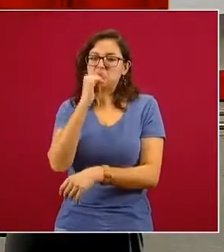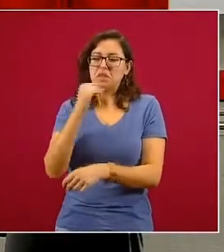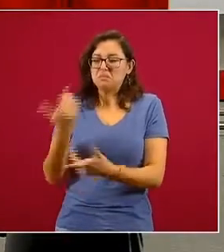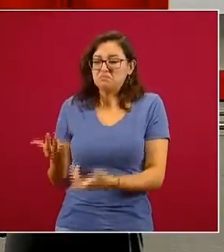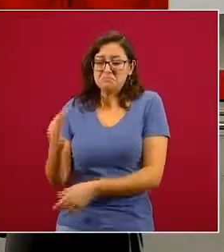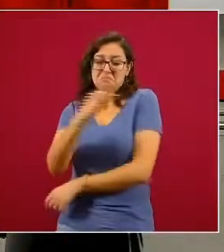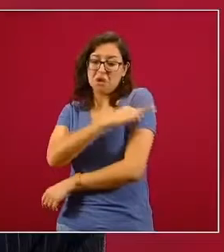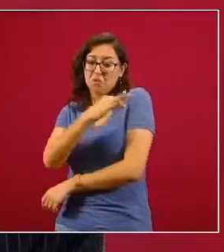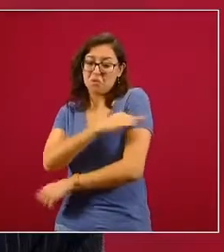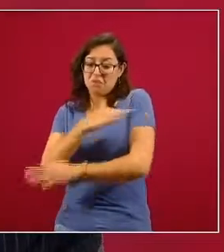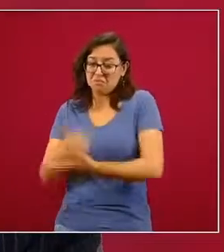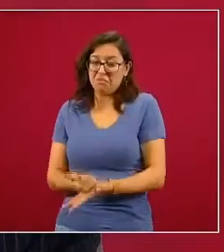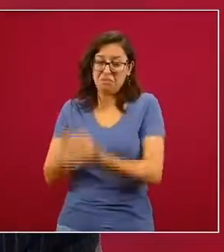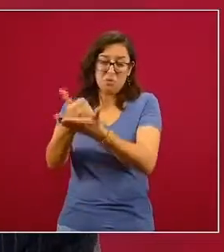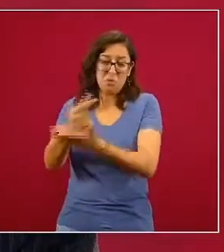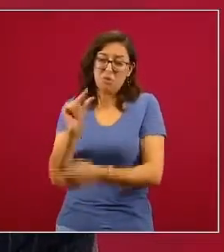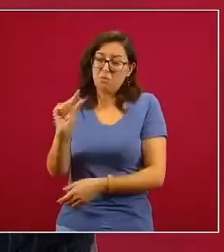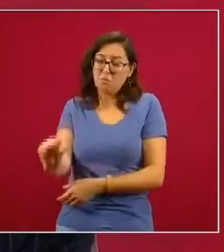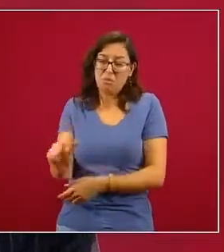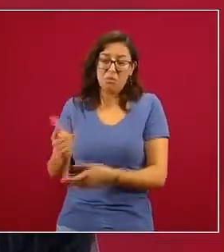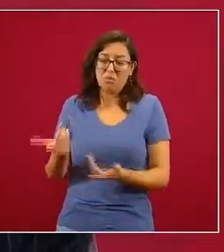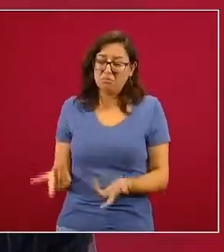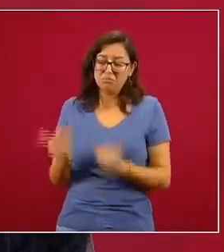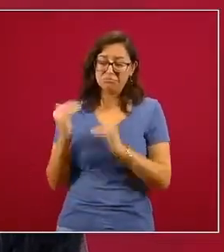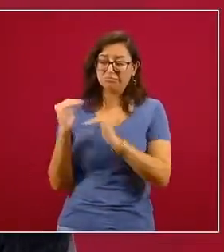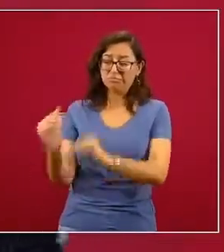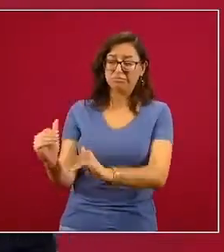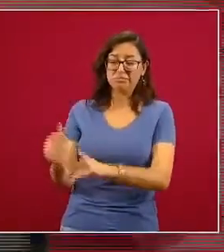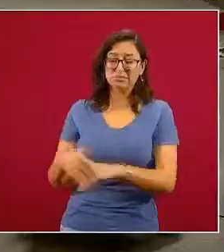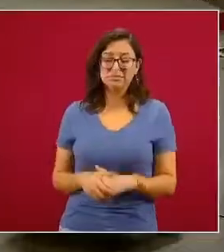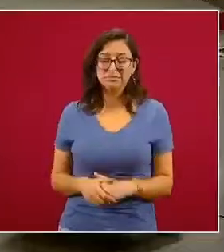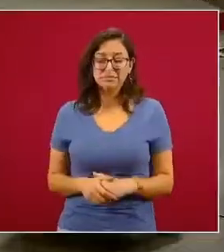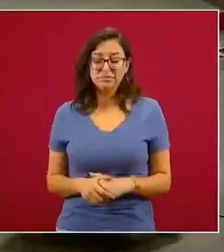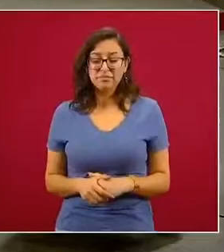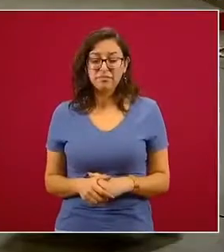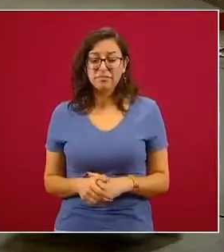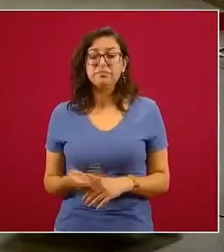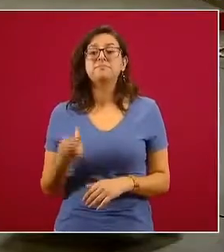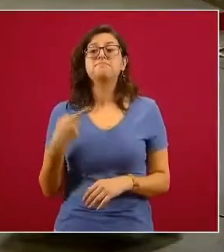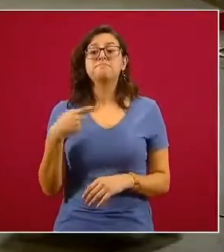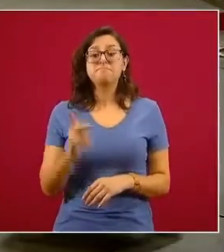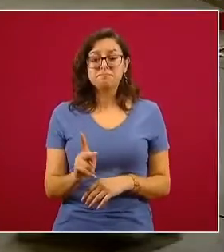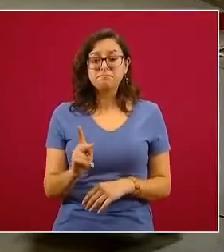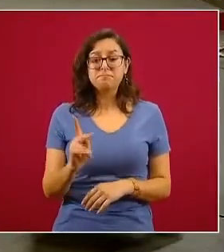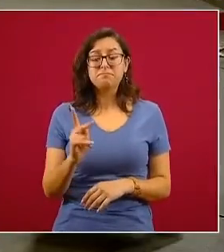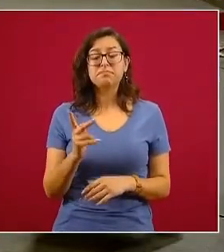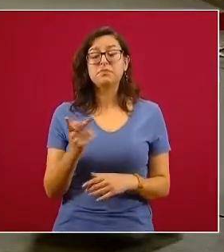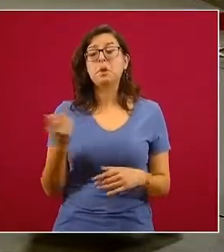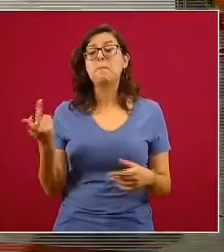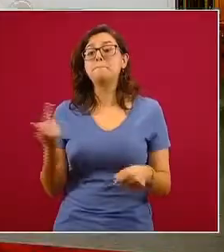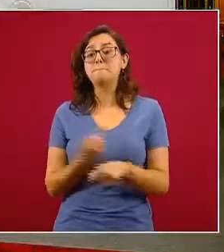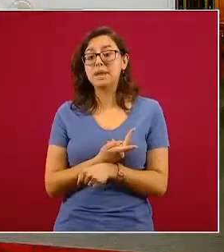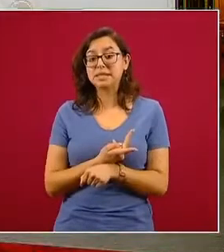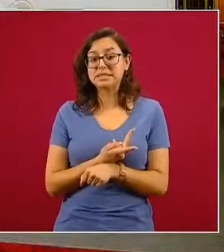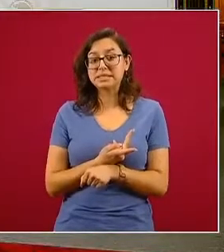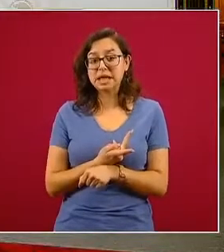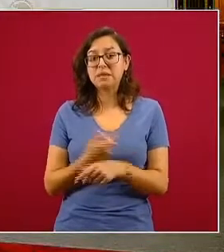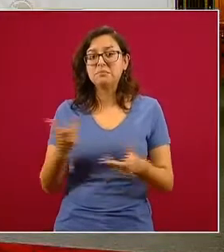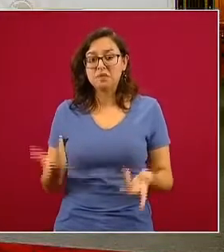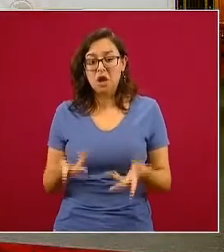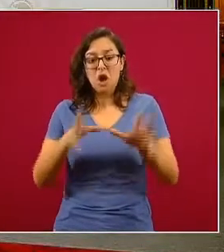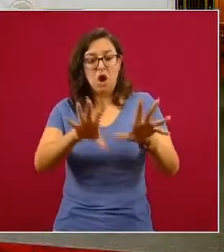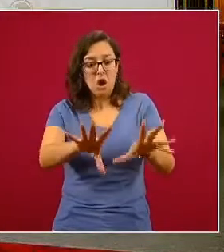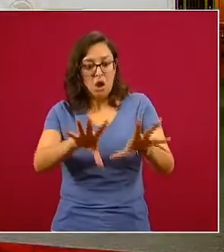limitada eficacia y efectividad de la vacuna contra influenza. Pero lo que sí pueden lograr es disminuir los